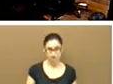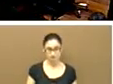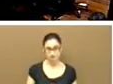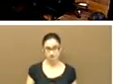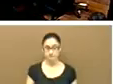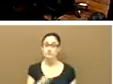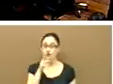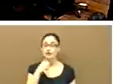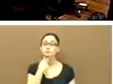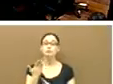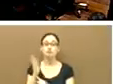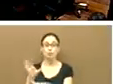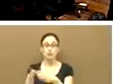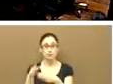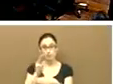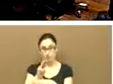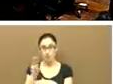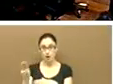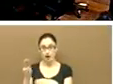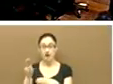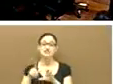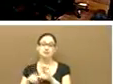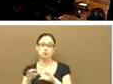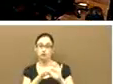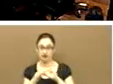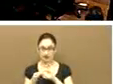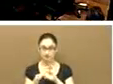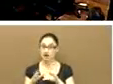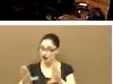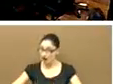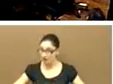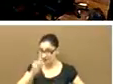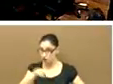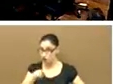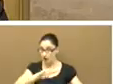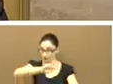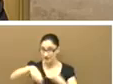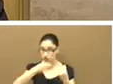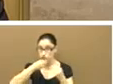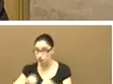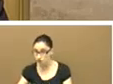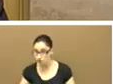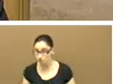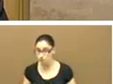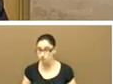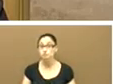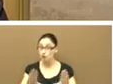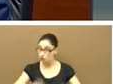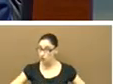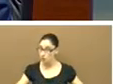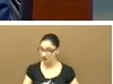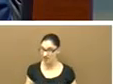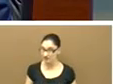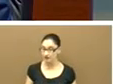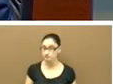El portavoz del Grupo Parlamentario Popular, Fremodora Unida, señor Cantero, ¿acepta o no la enmienda de sustitución? No ha aceptado la